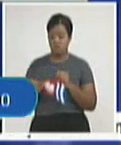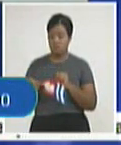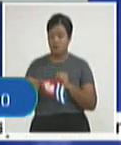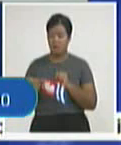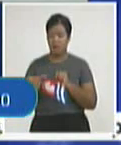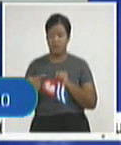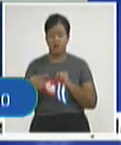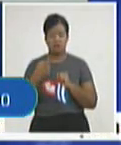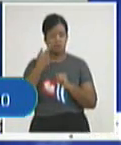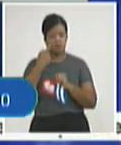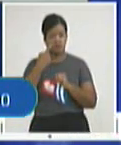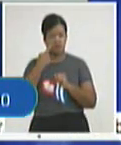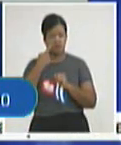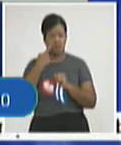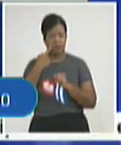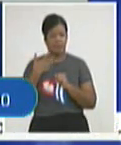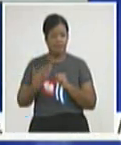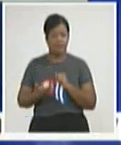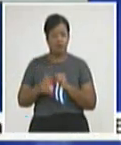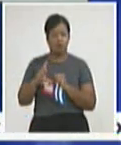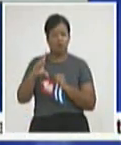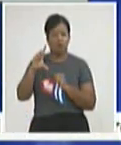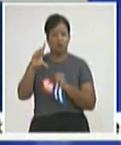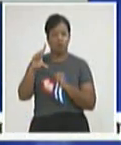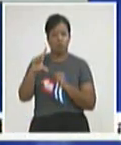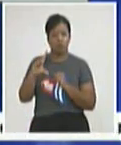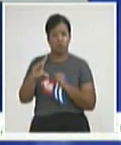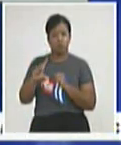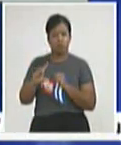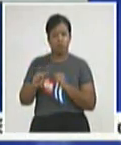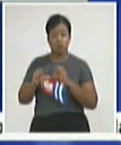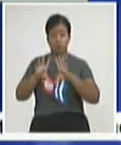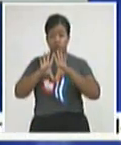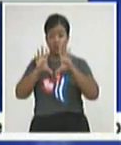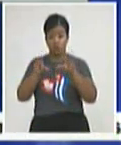una disminución del número de casos total